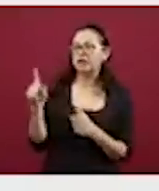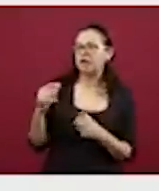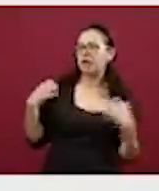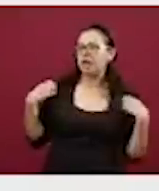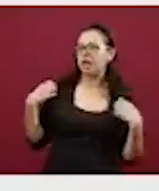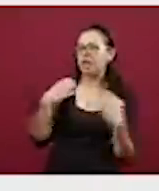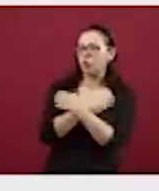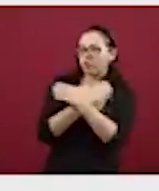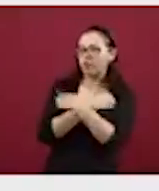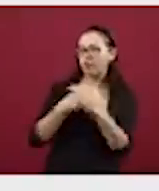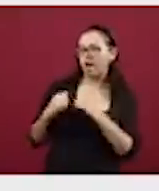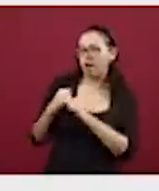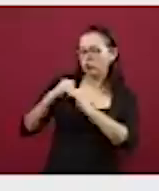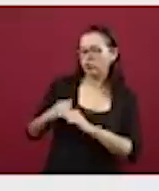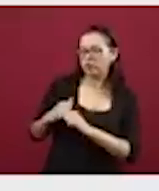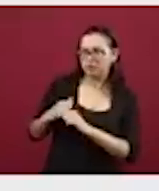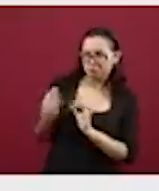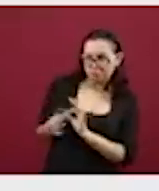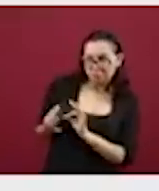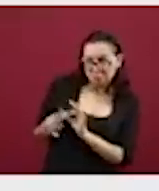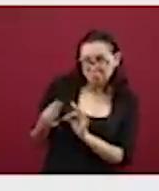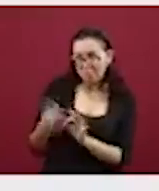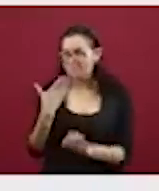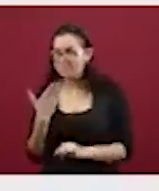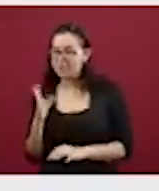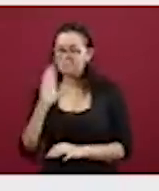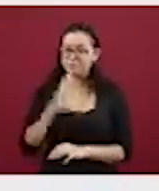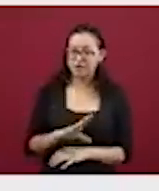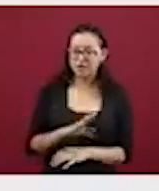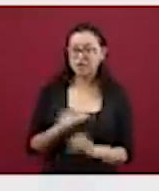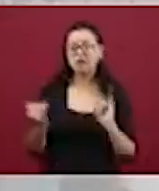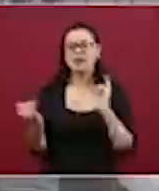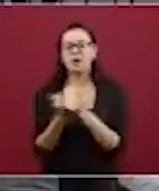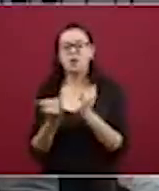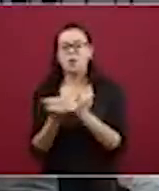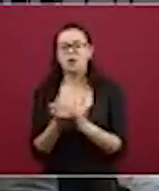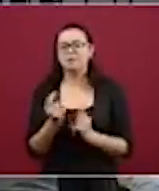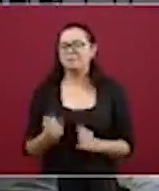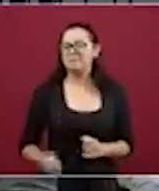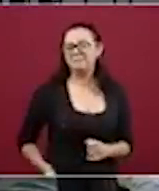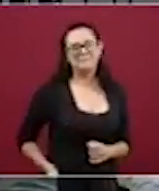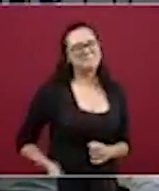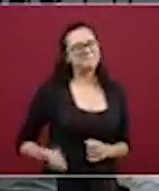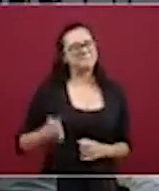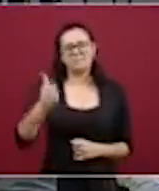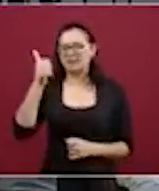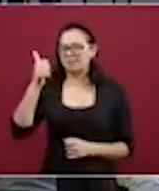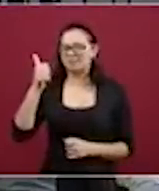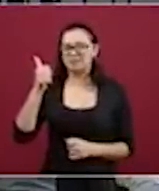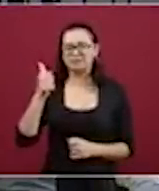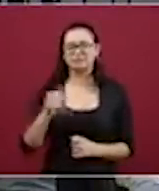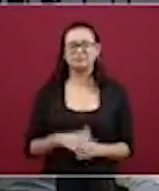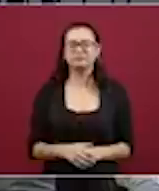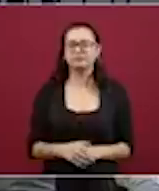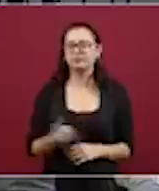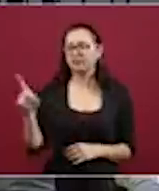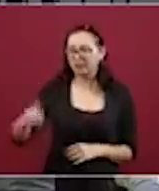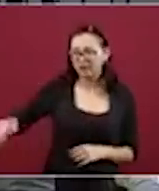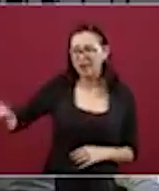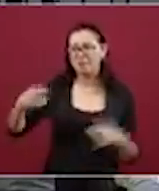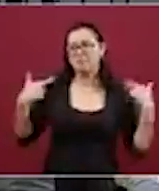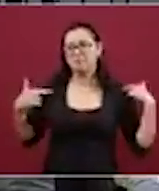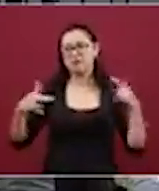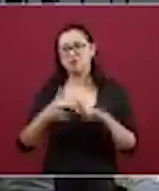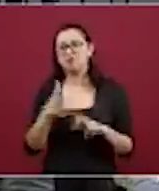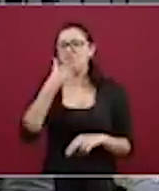educativas para que cumplan con su obligación. Por primera vez, y esta es una demanda que recogimos de las maestras